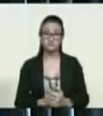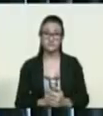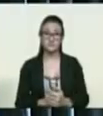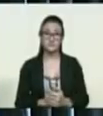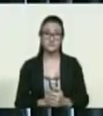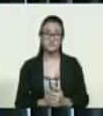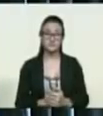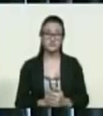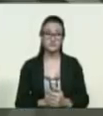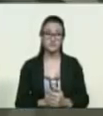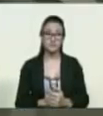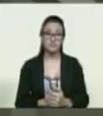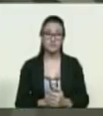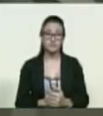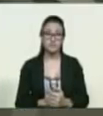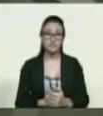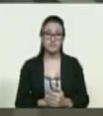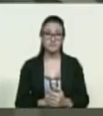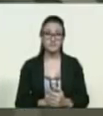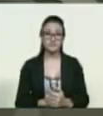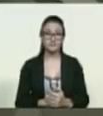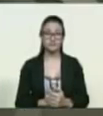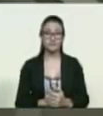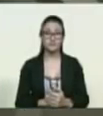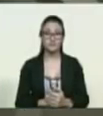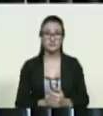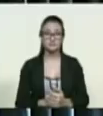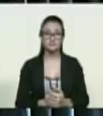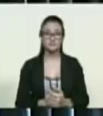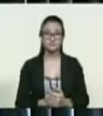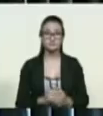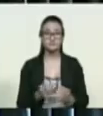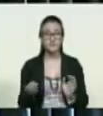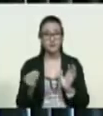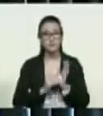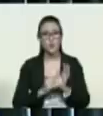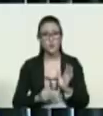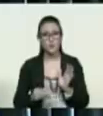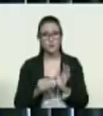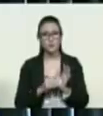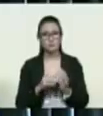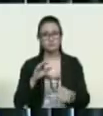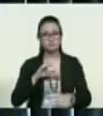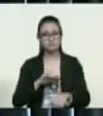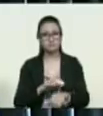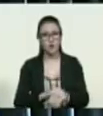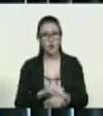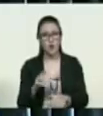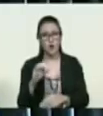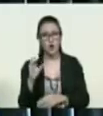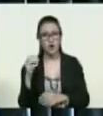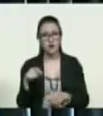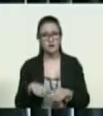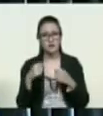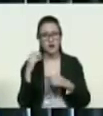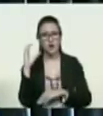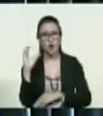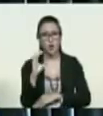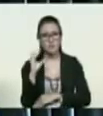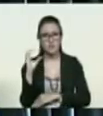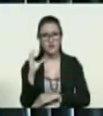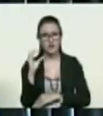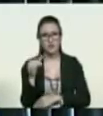haríamos aquí. Es lo que hemos hecho muchas veces. Cuando hemos capturado criminales colombianos,